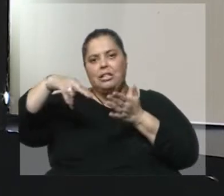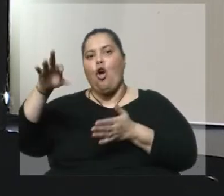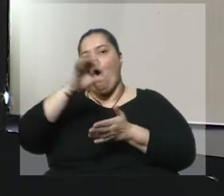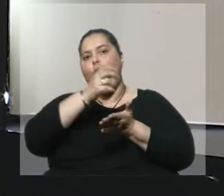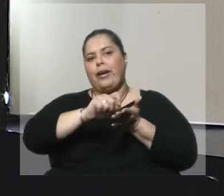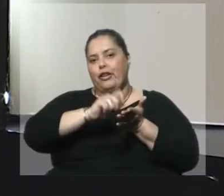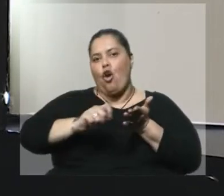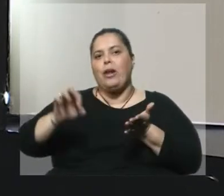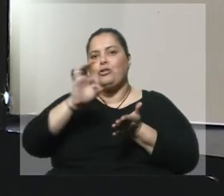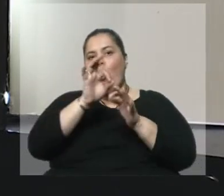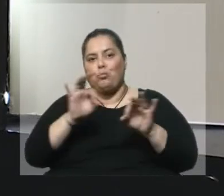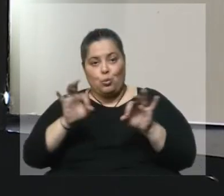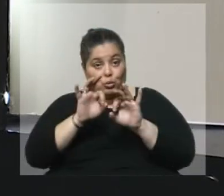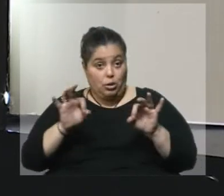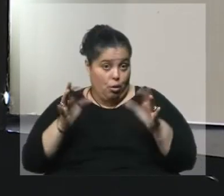músicos,